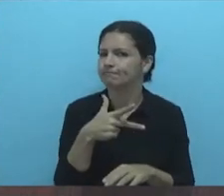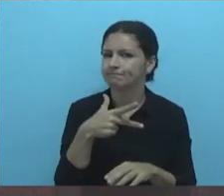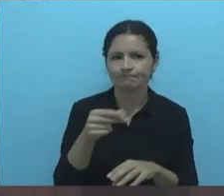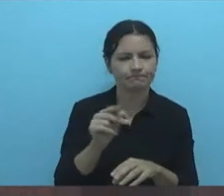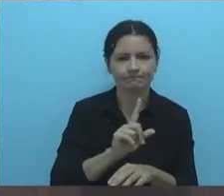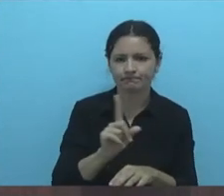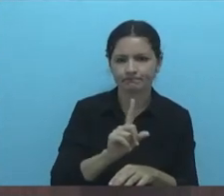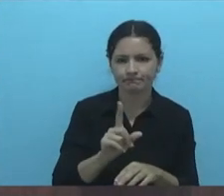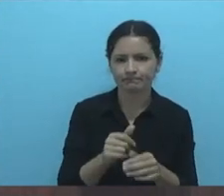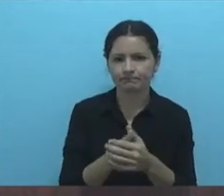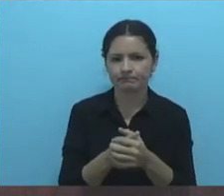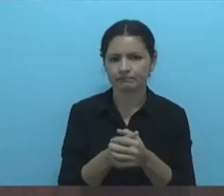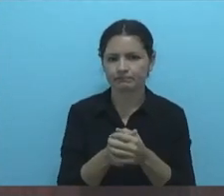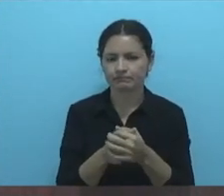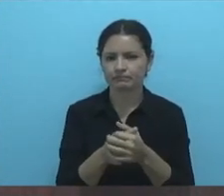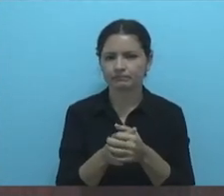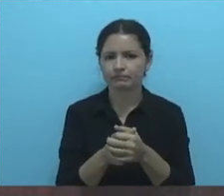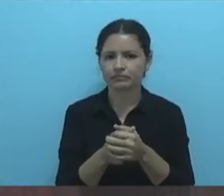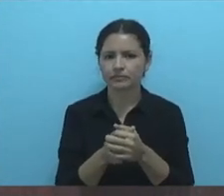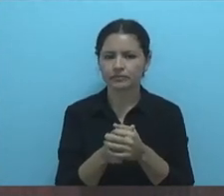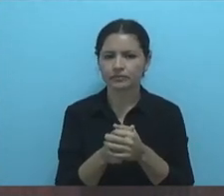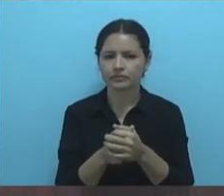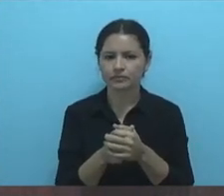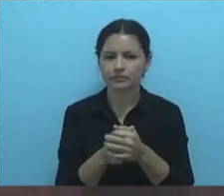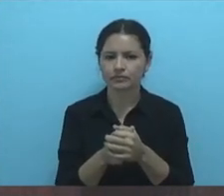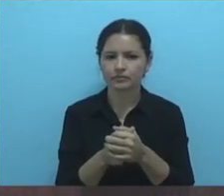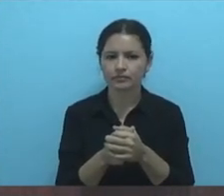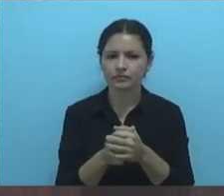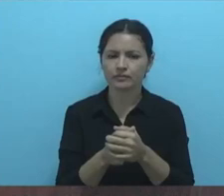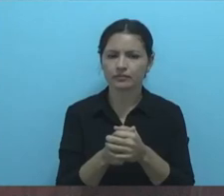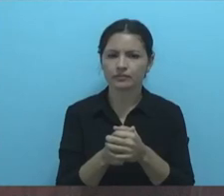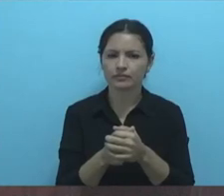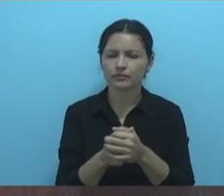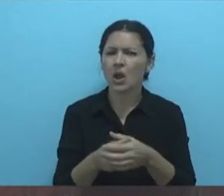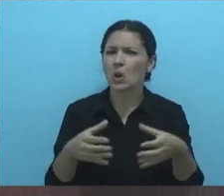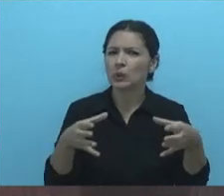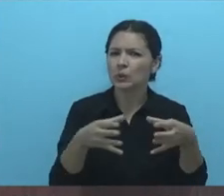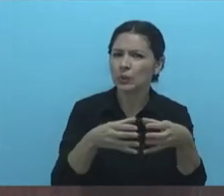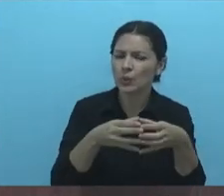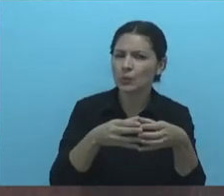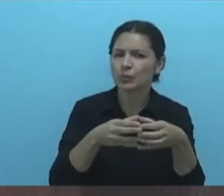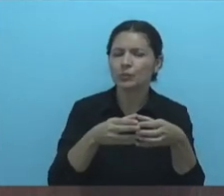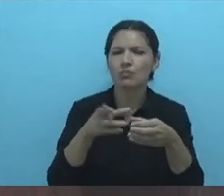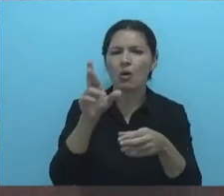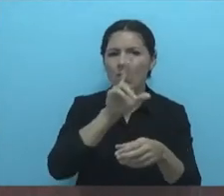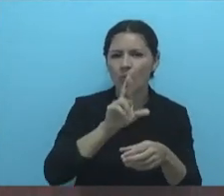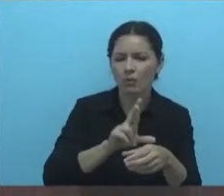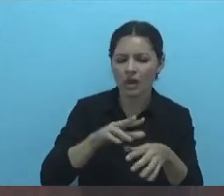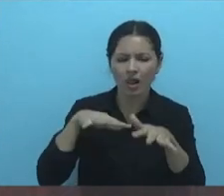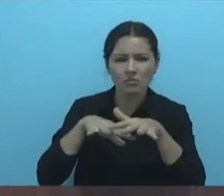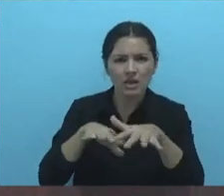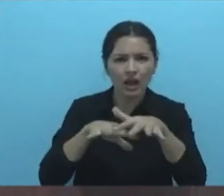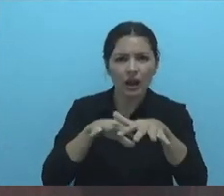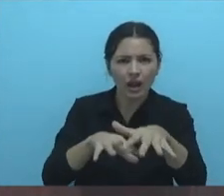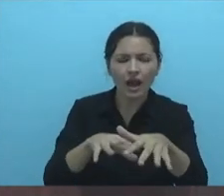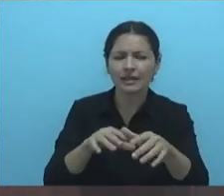cometidos por mujeres tengo que tomar la palabra para aclarar que de ninguna manera el movimiento de mujeres de ninguna manera el feminismo de